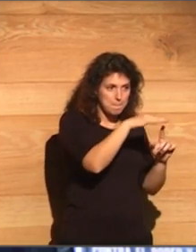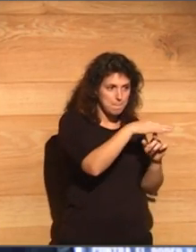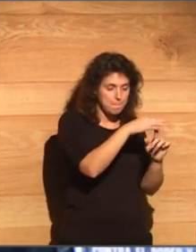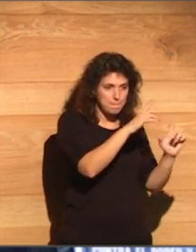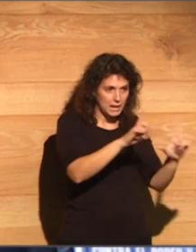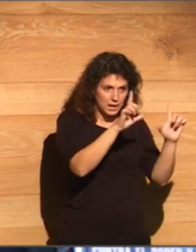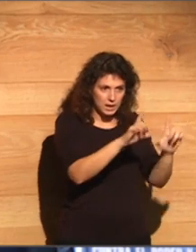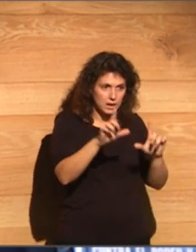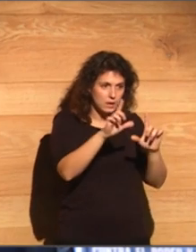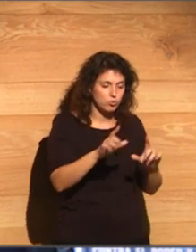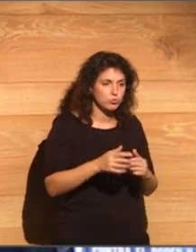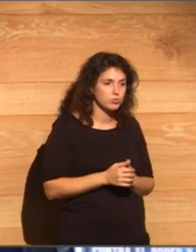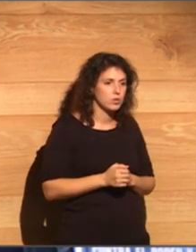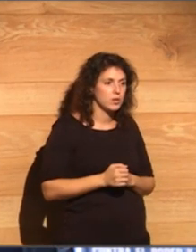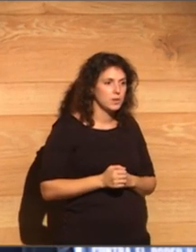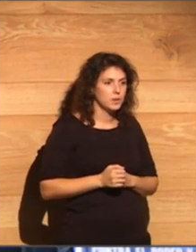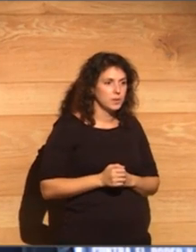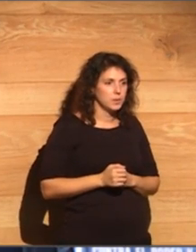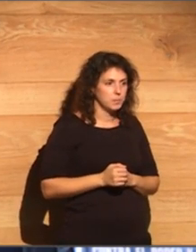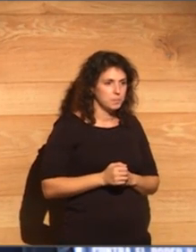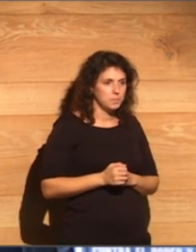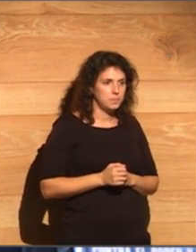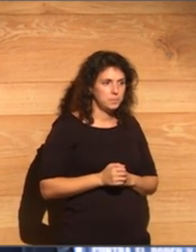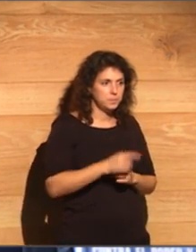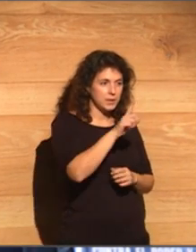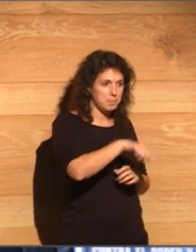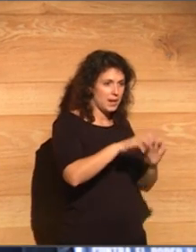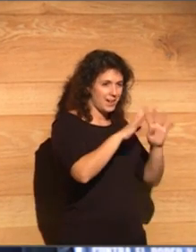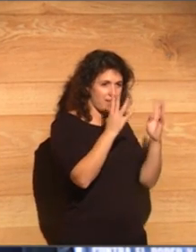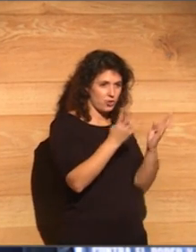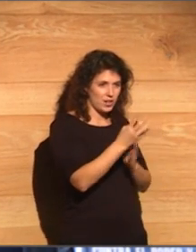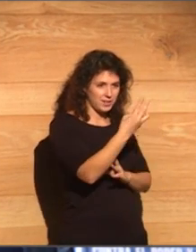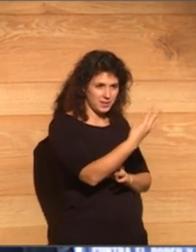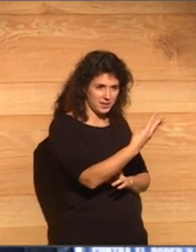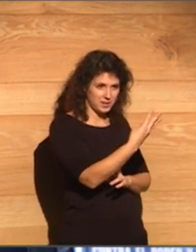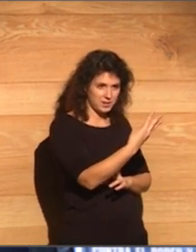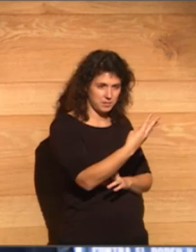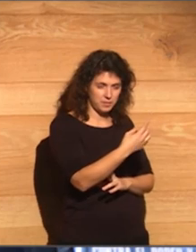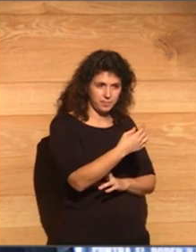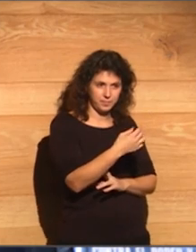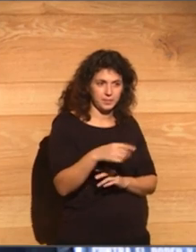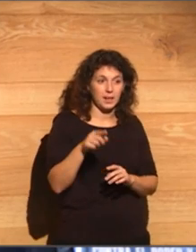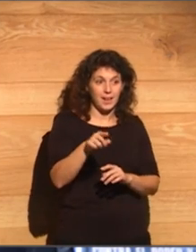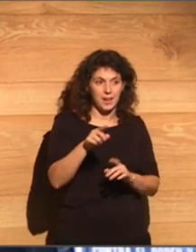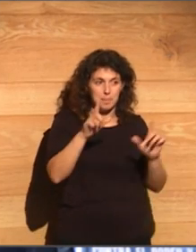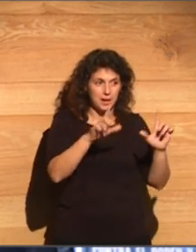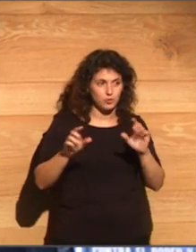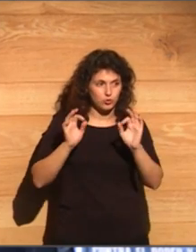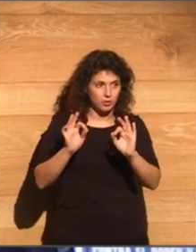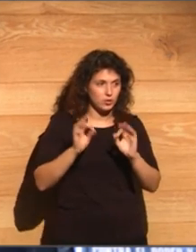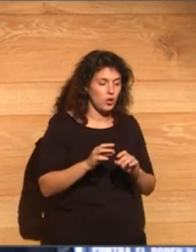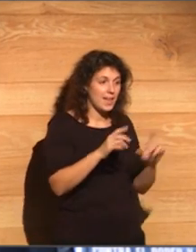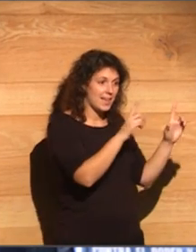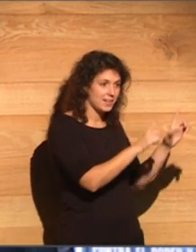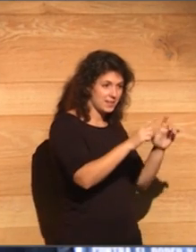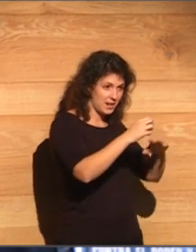vez en su carrera que yo sepa. La llevó en Nacional 3 también. La Steadicam sería para planos concretos, pero él trabaja sobre todo con Berlanga. En la